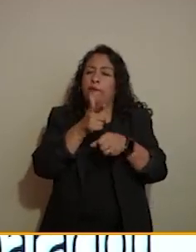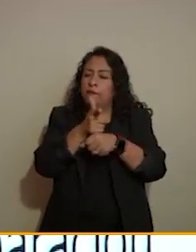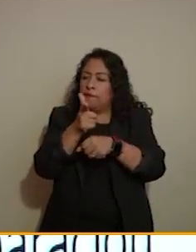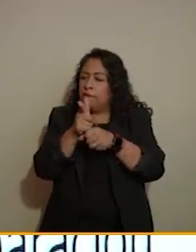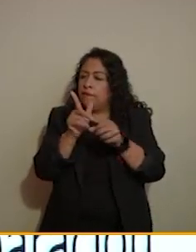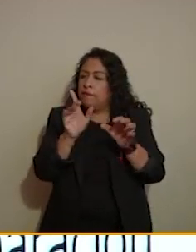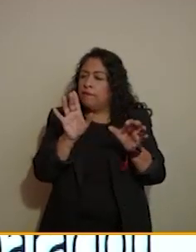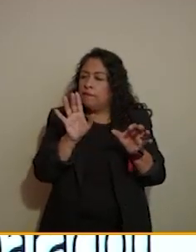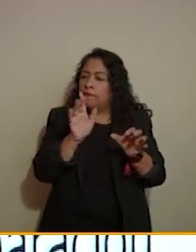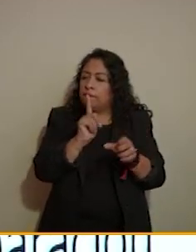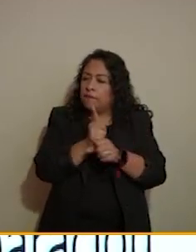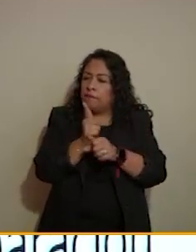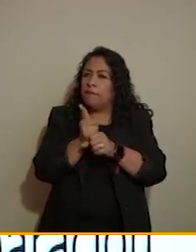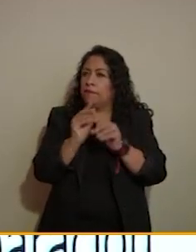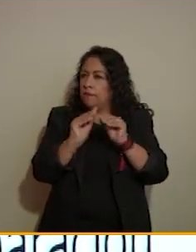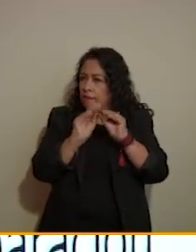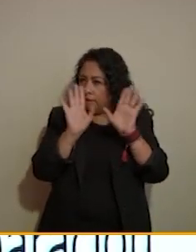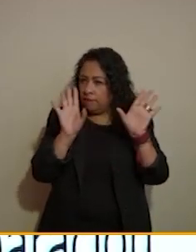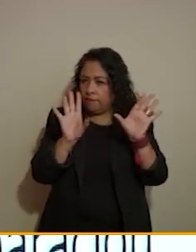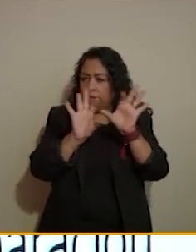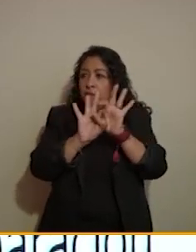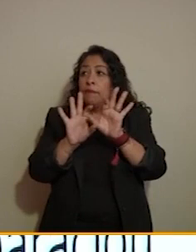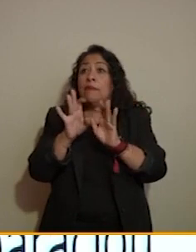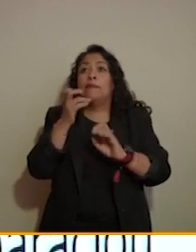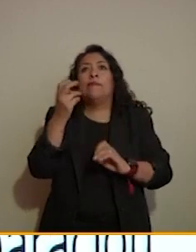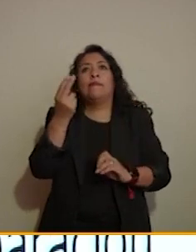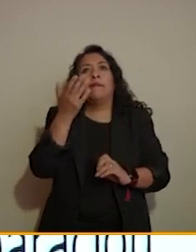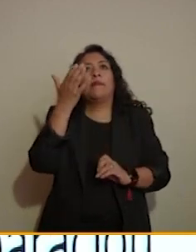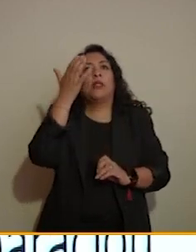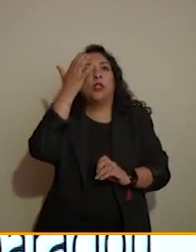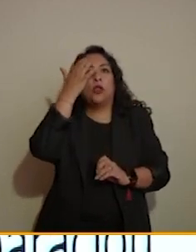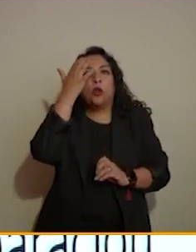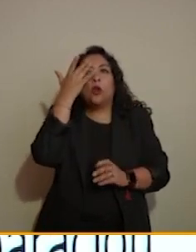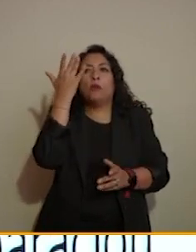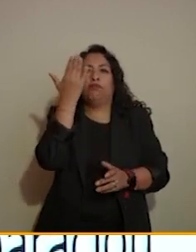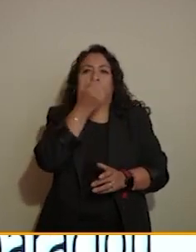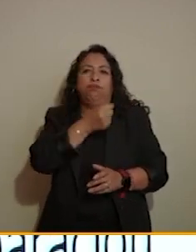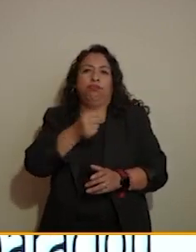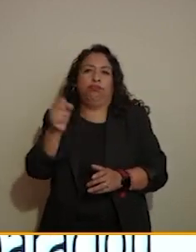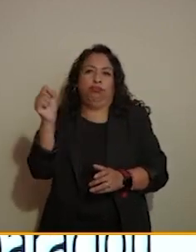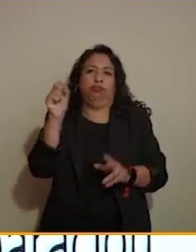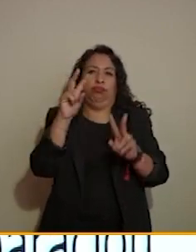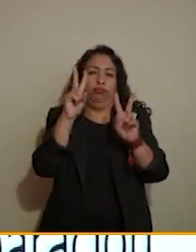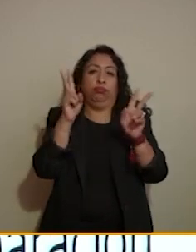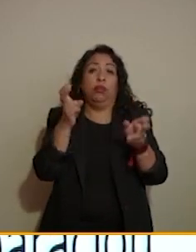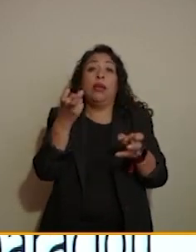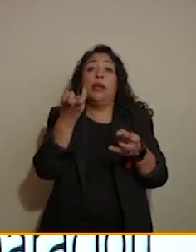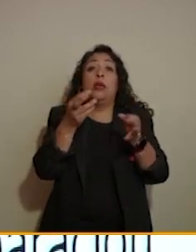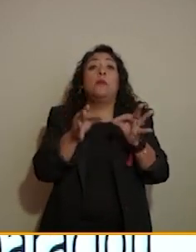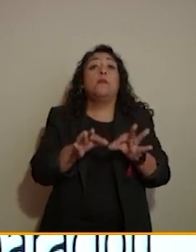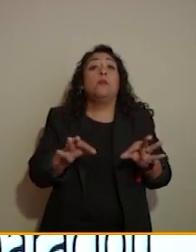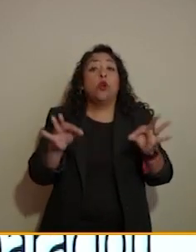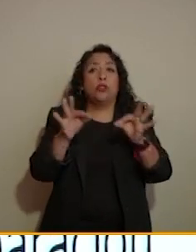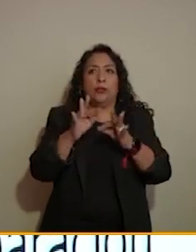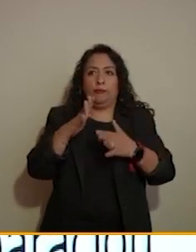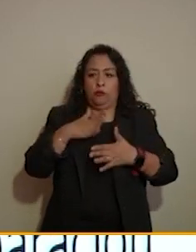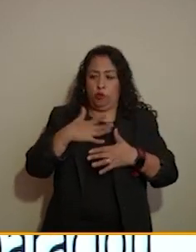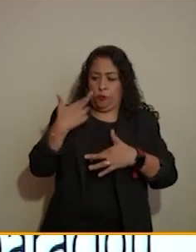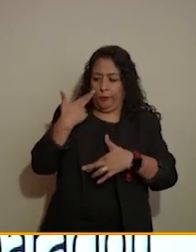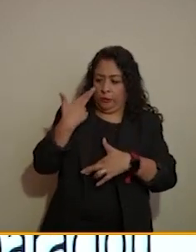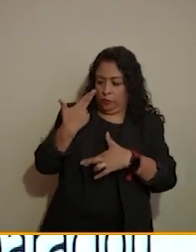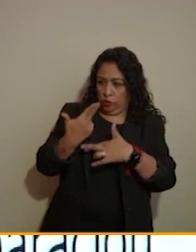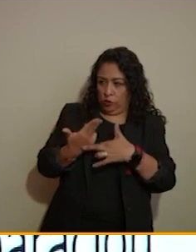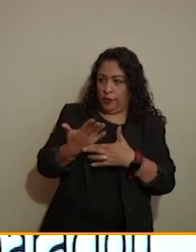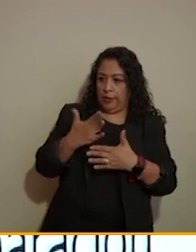hoc. Obviamente esto requiere de conocimiento, de expertise, entonces es importante también tomar la responsabilidad